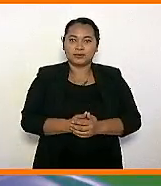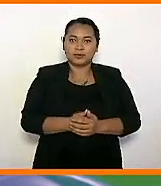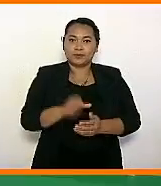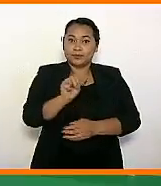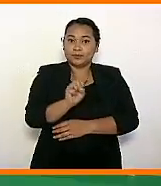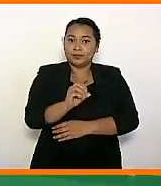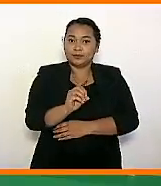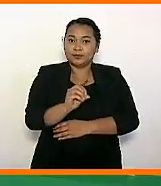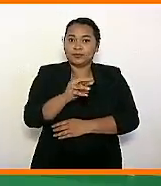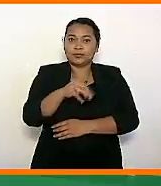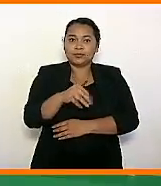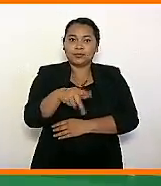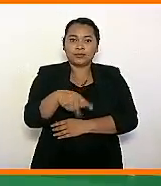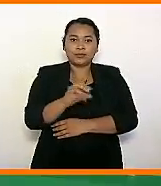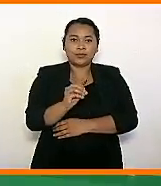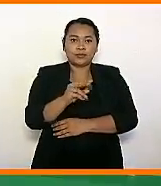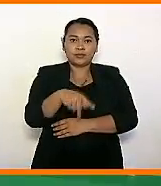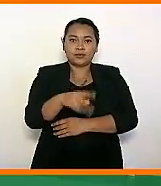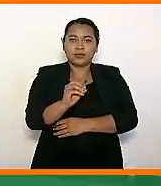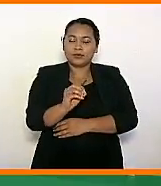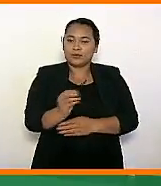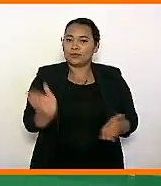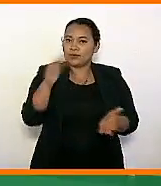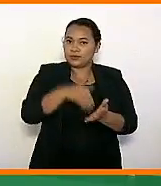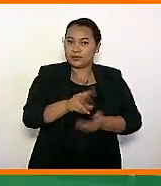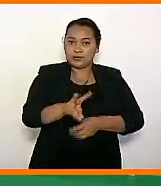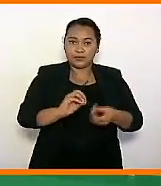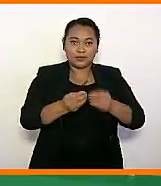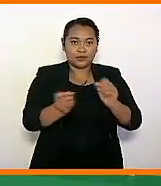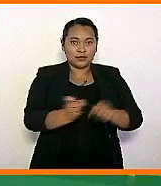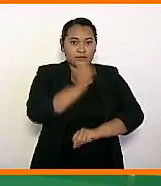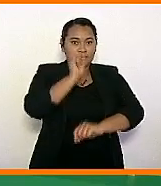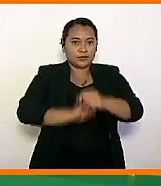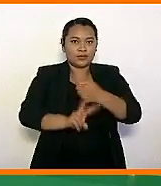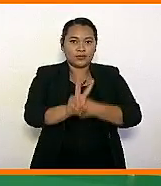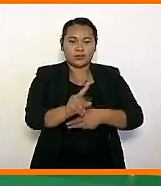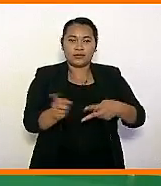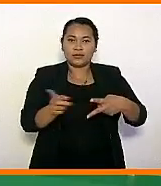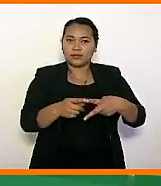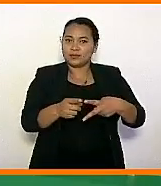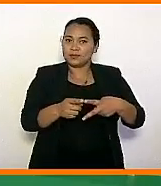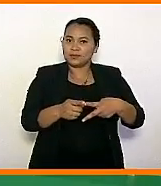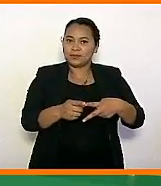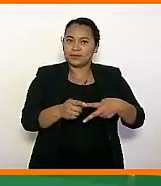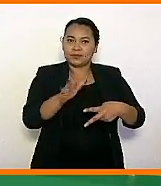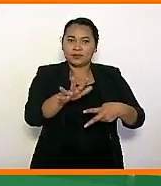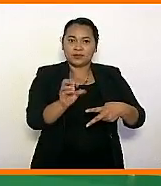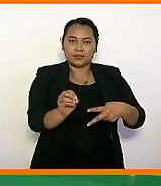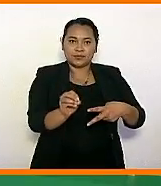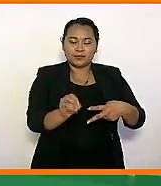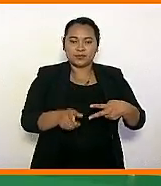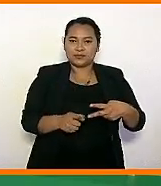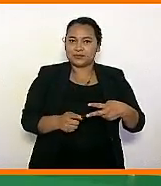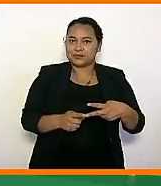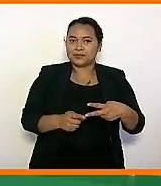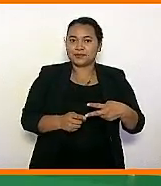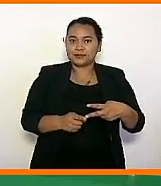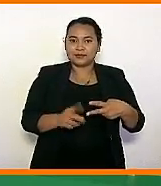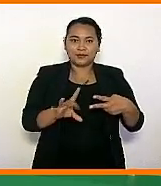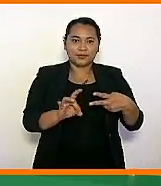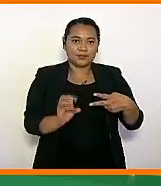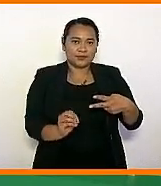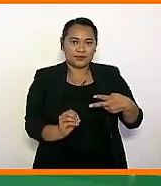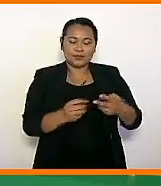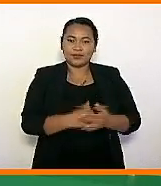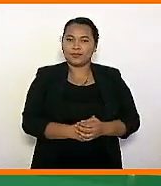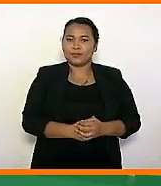Popo. Con mucho gusto reitero los dos números ganadores en premiados y estos son: posición 1, 50, posición 2, 80.